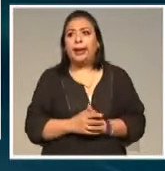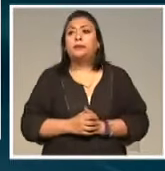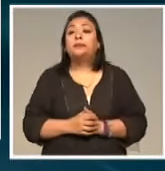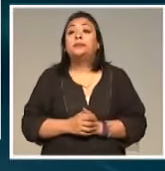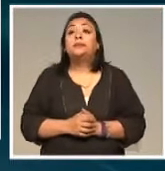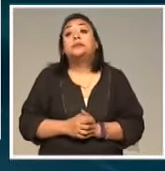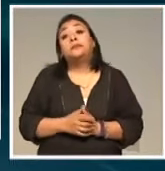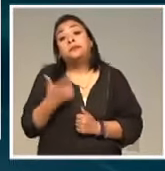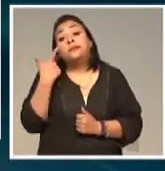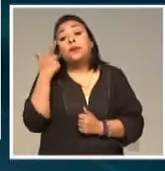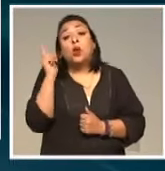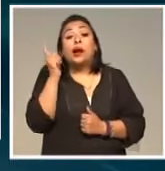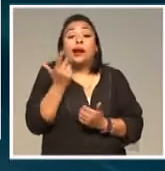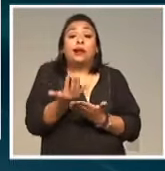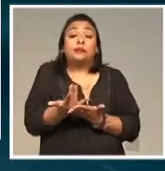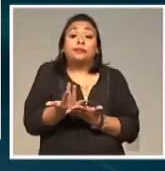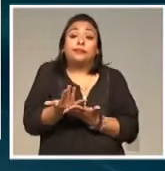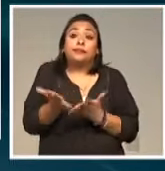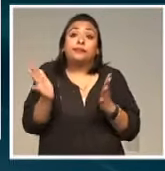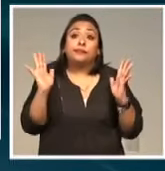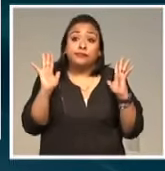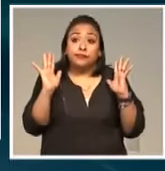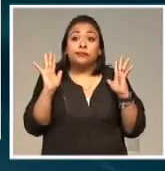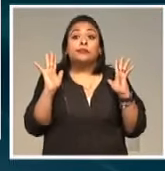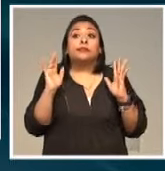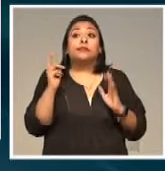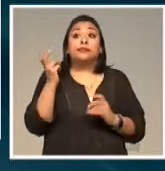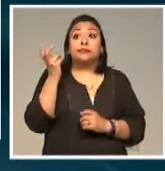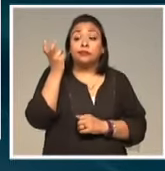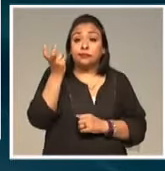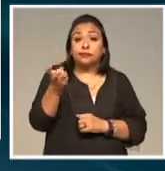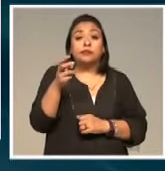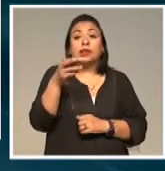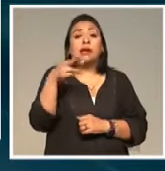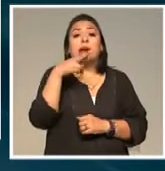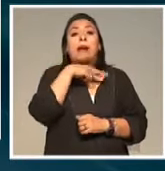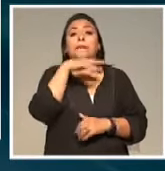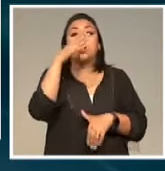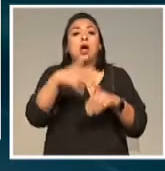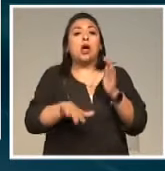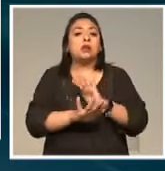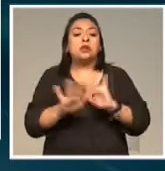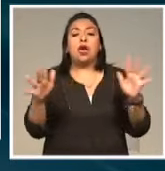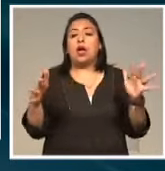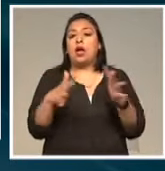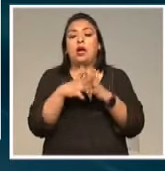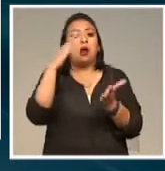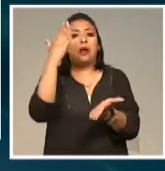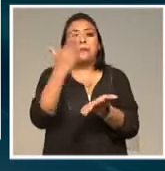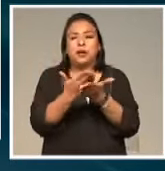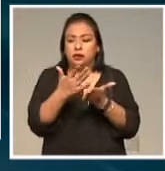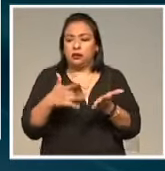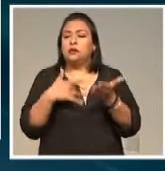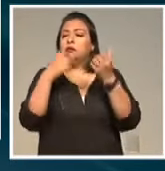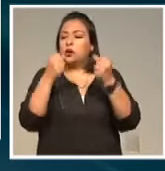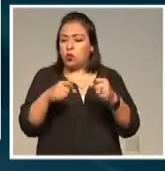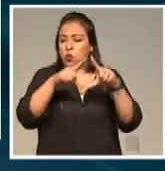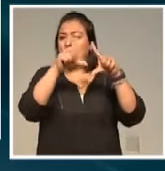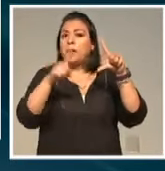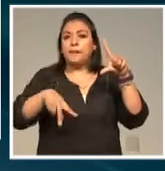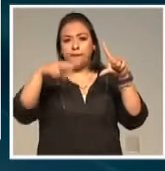pues esperemos, Svetlana, que esto termine pronto y de la seguridad de que México es